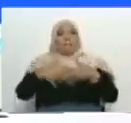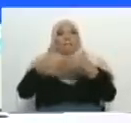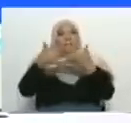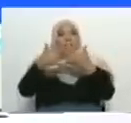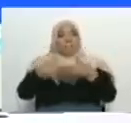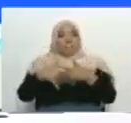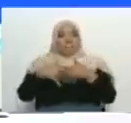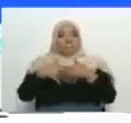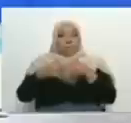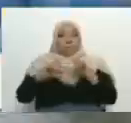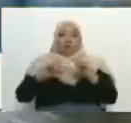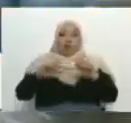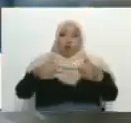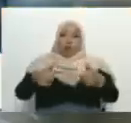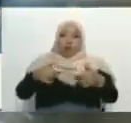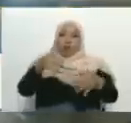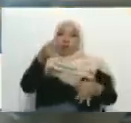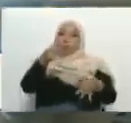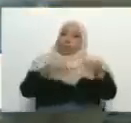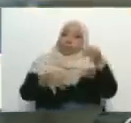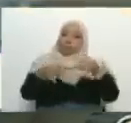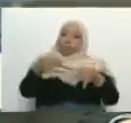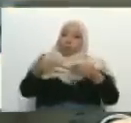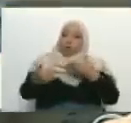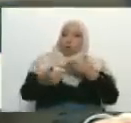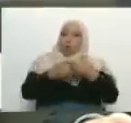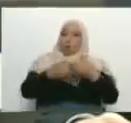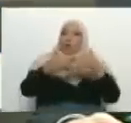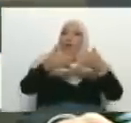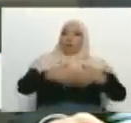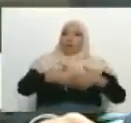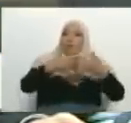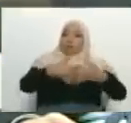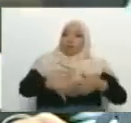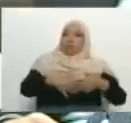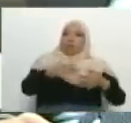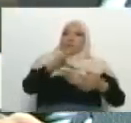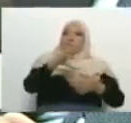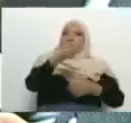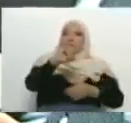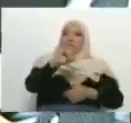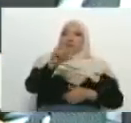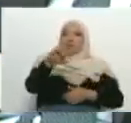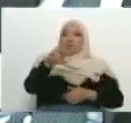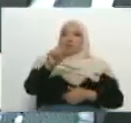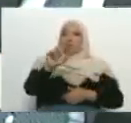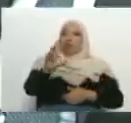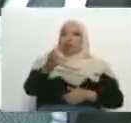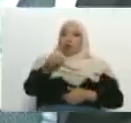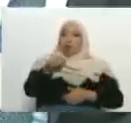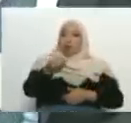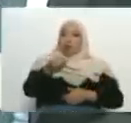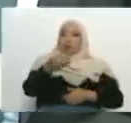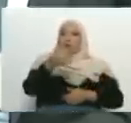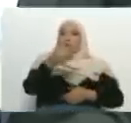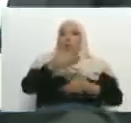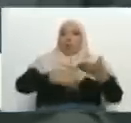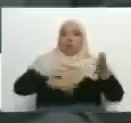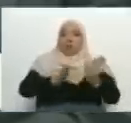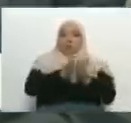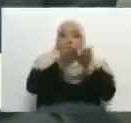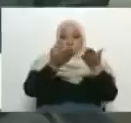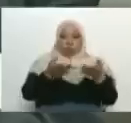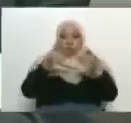que inicia este juicio contra Citgo tenía en el expediente como